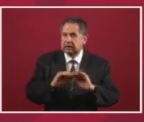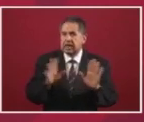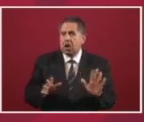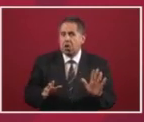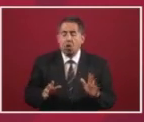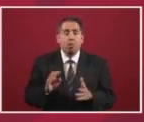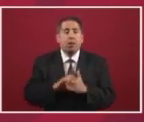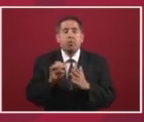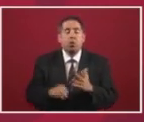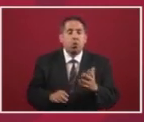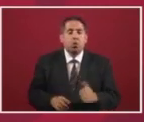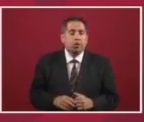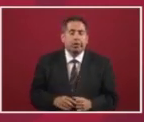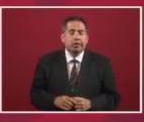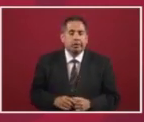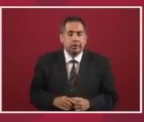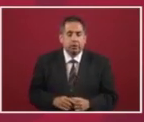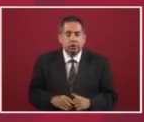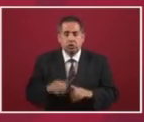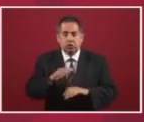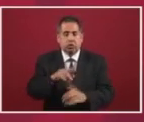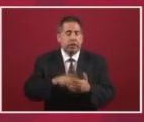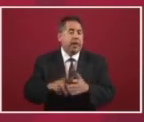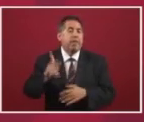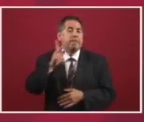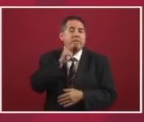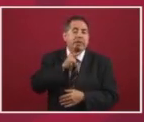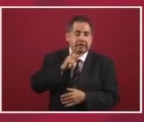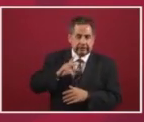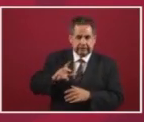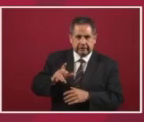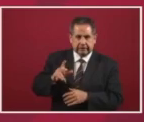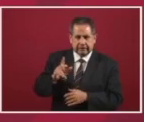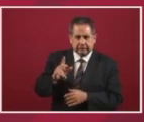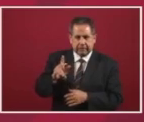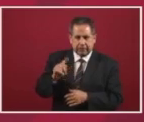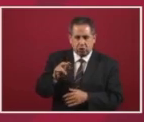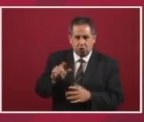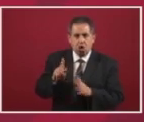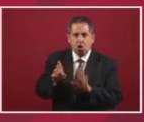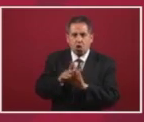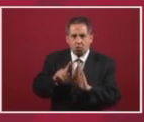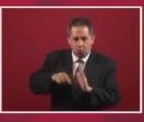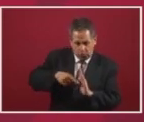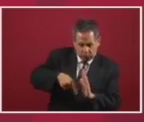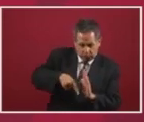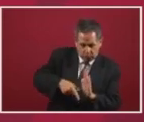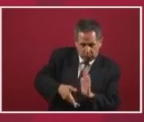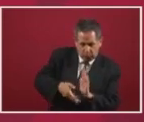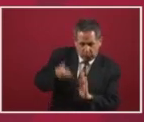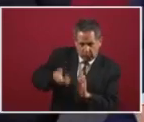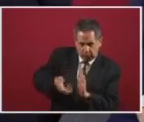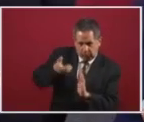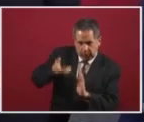Por ejemplo, en el caso del petróleo, de la extracción del petróleo,